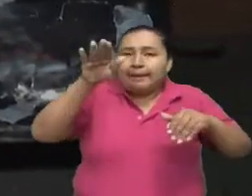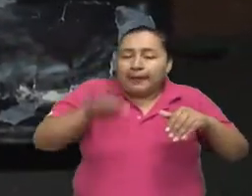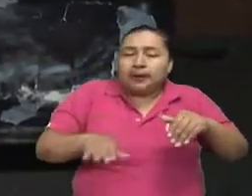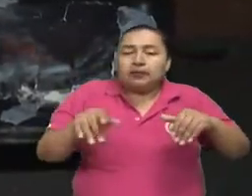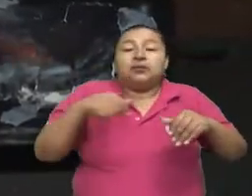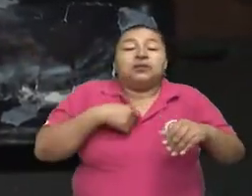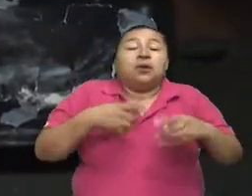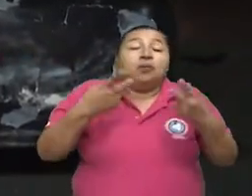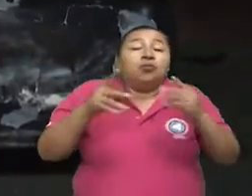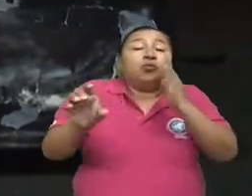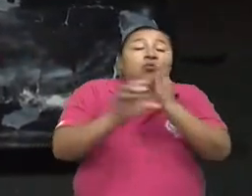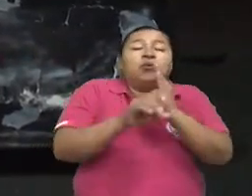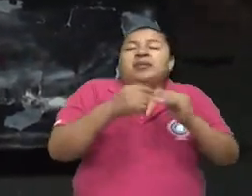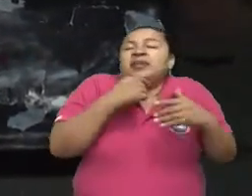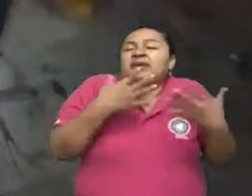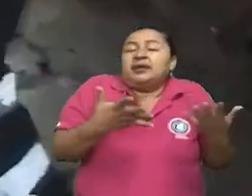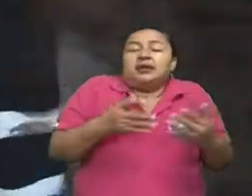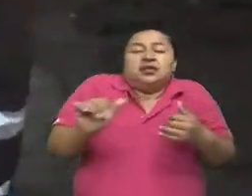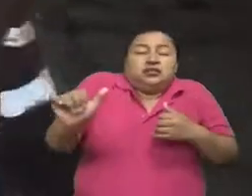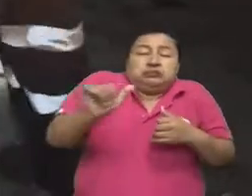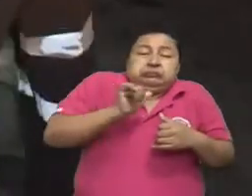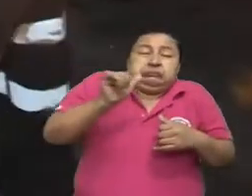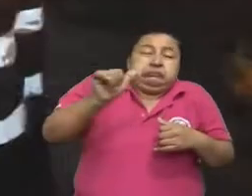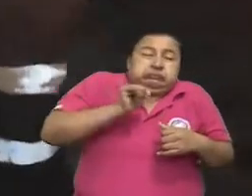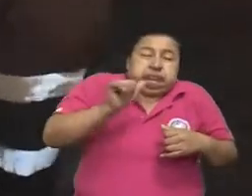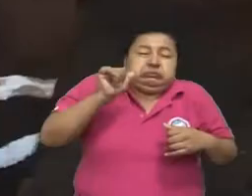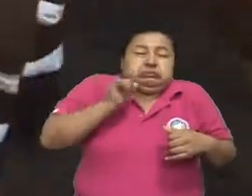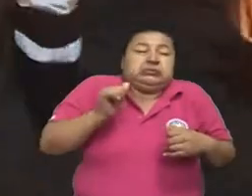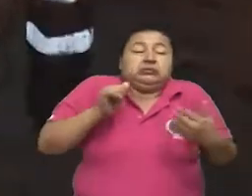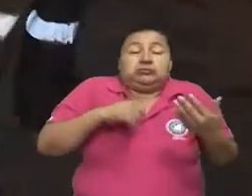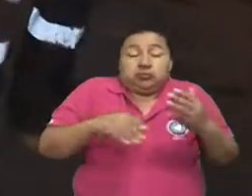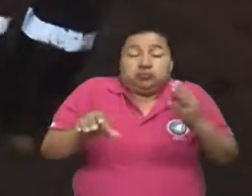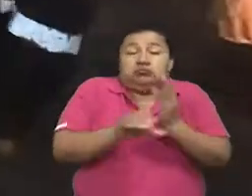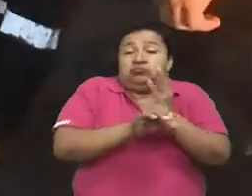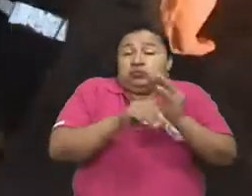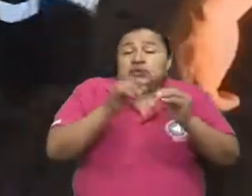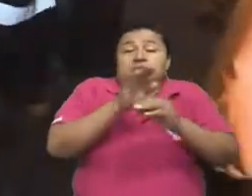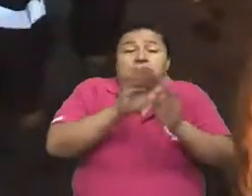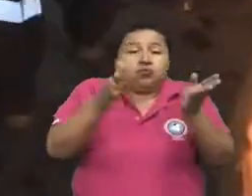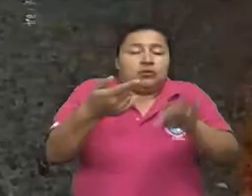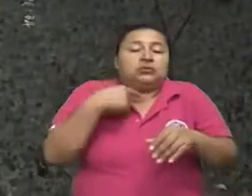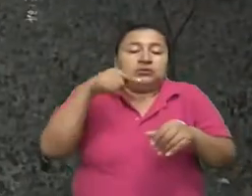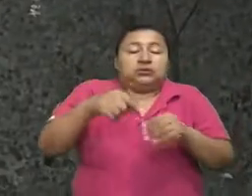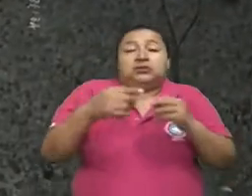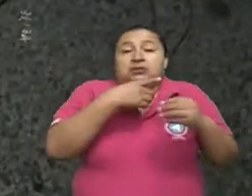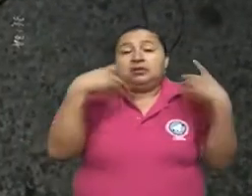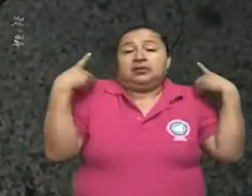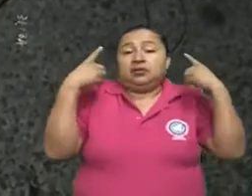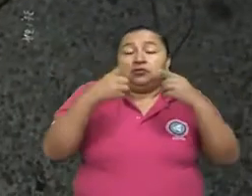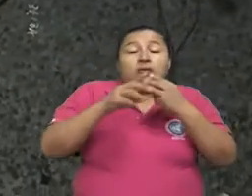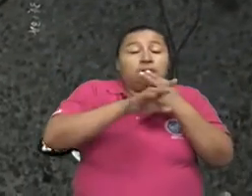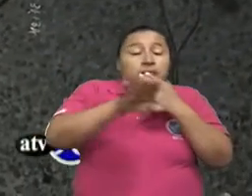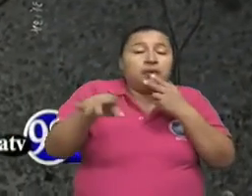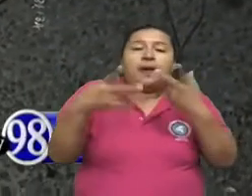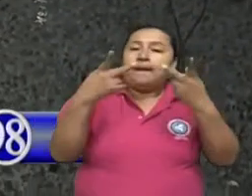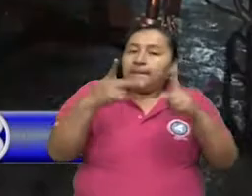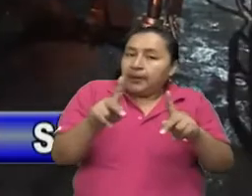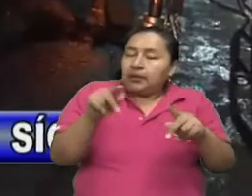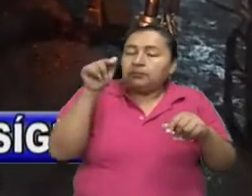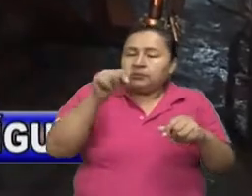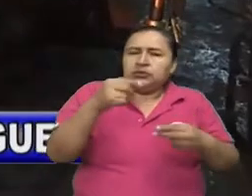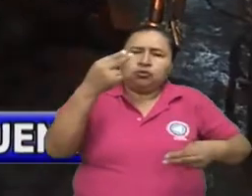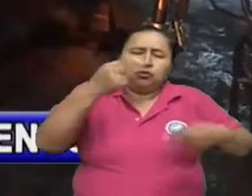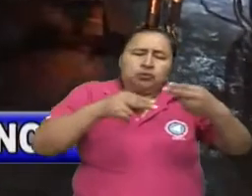sigue siendo una de las causas de muerte por accidente, reporta la Dirección de Tránsito. Sin embargo, ante esos